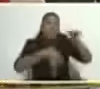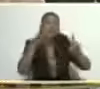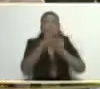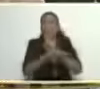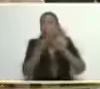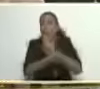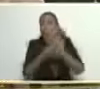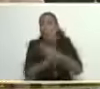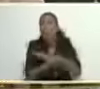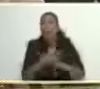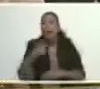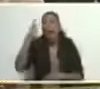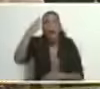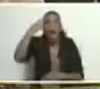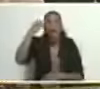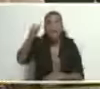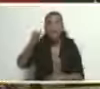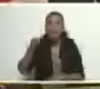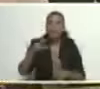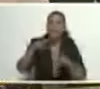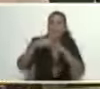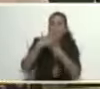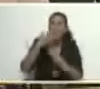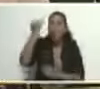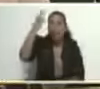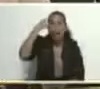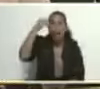sobre Haití.